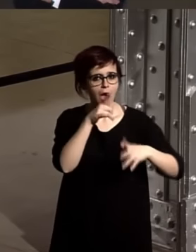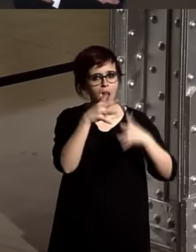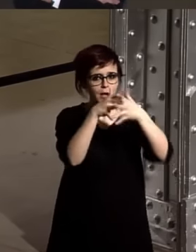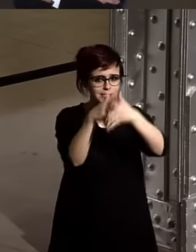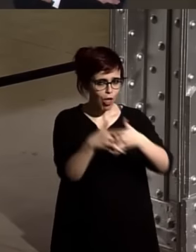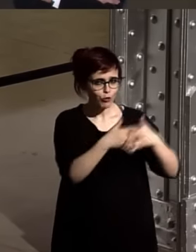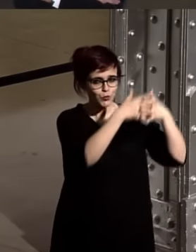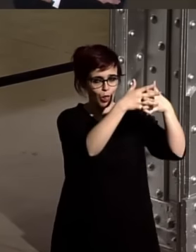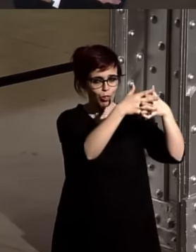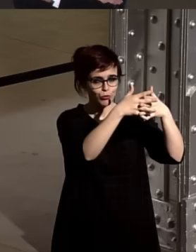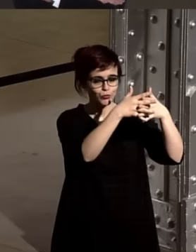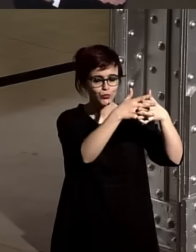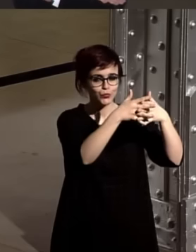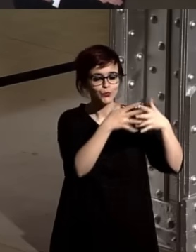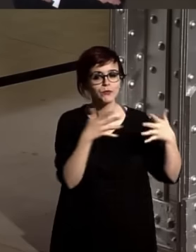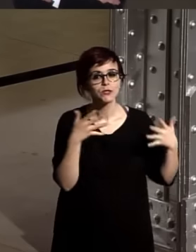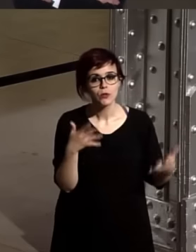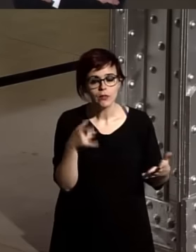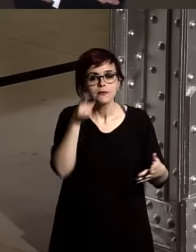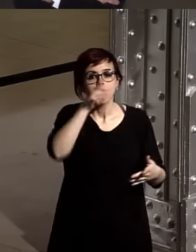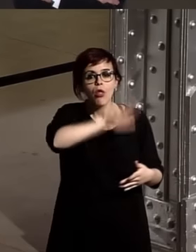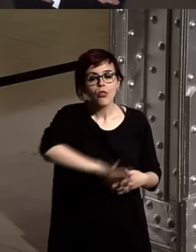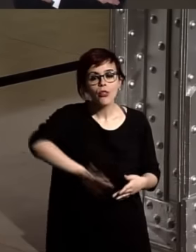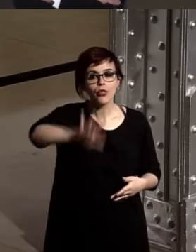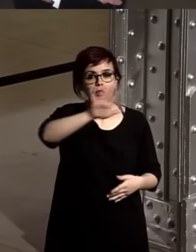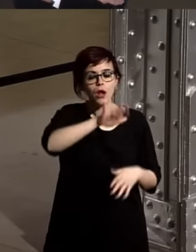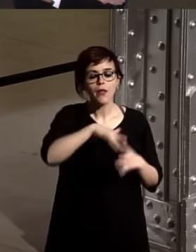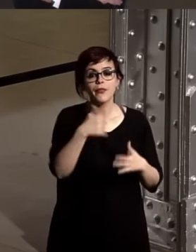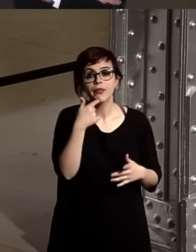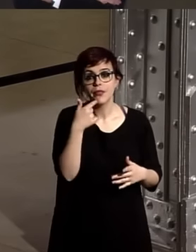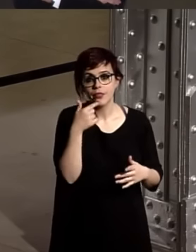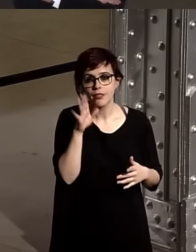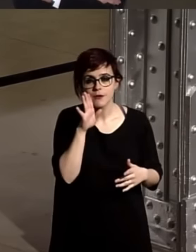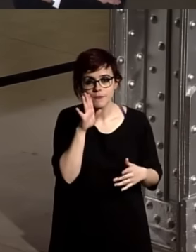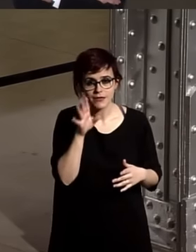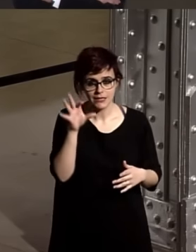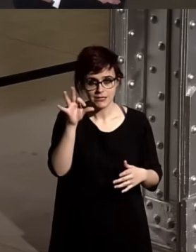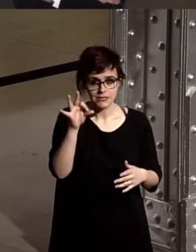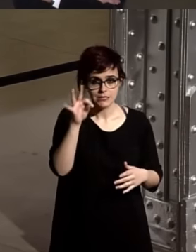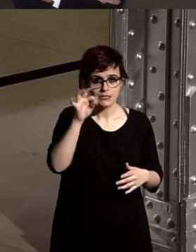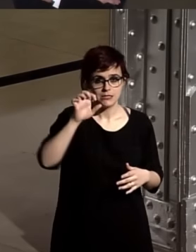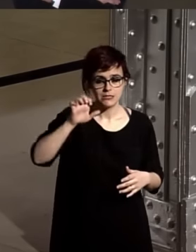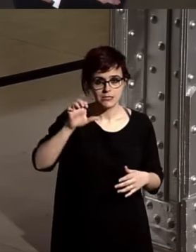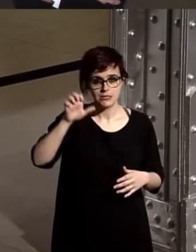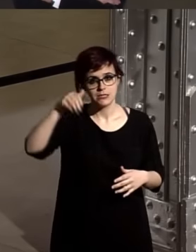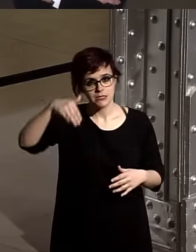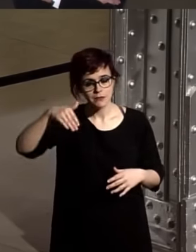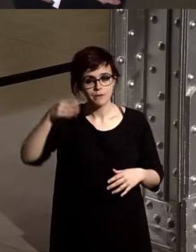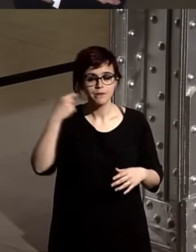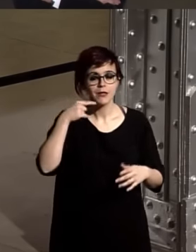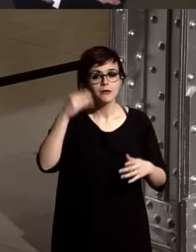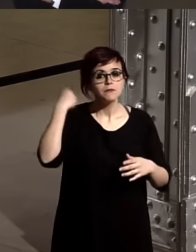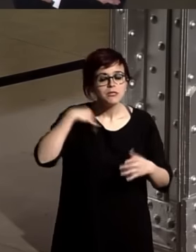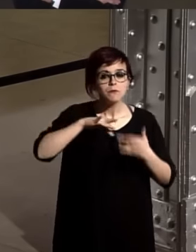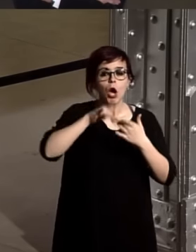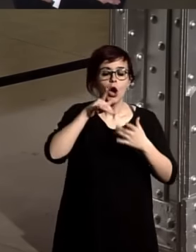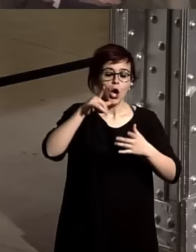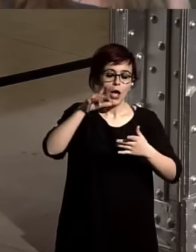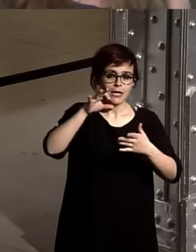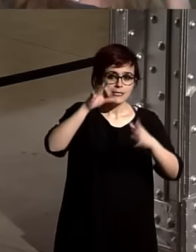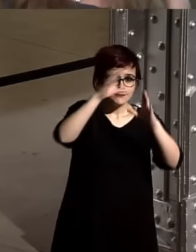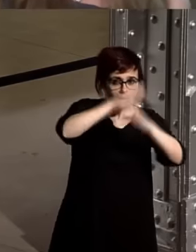Estados Unidos e allí hay quien dice que bueno el stem que es Science Technology engineering and maths no